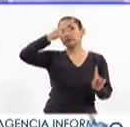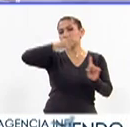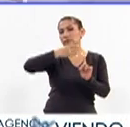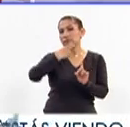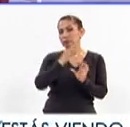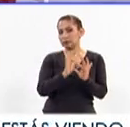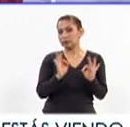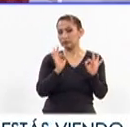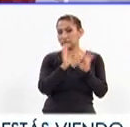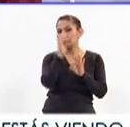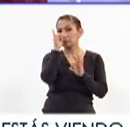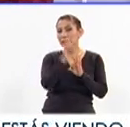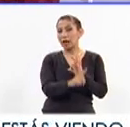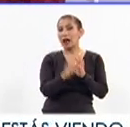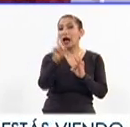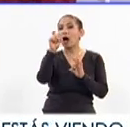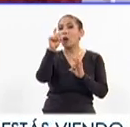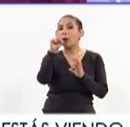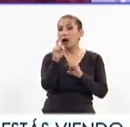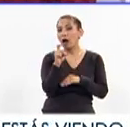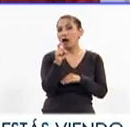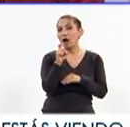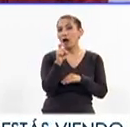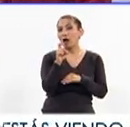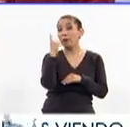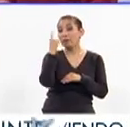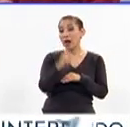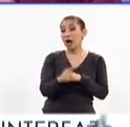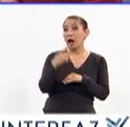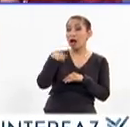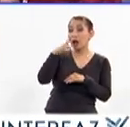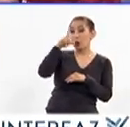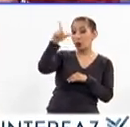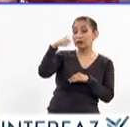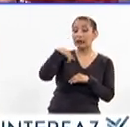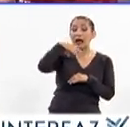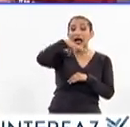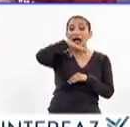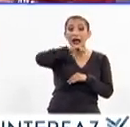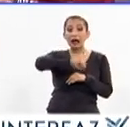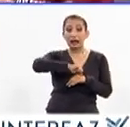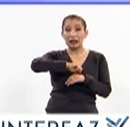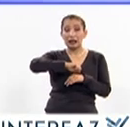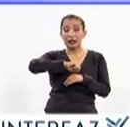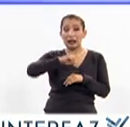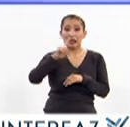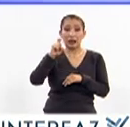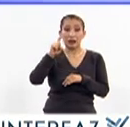usos principales para la parte de agua, más que la cuestión fotovoltaica, el calentamiento solar.